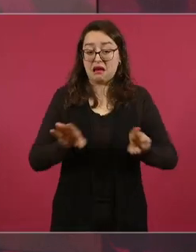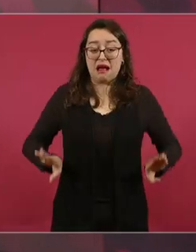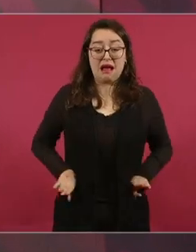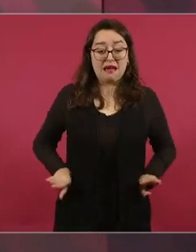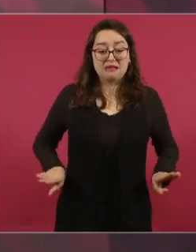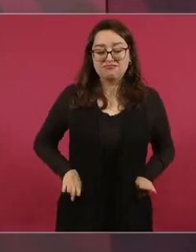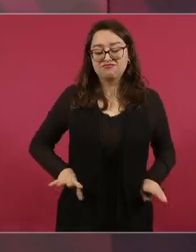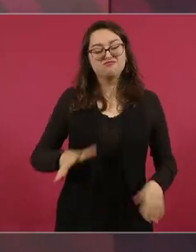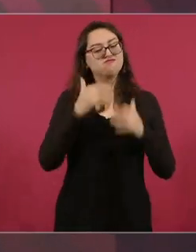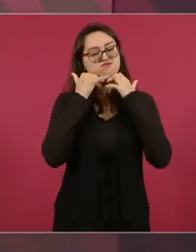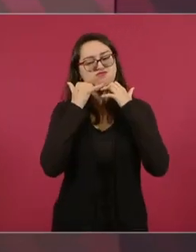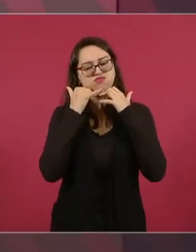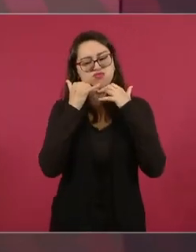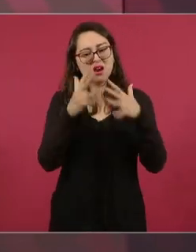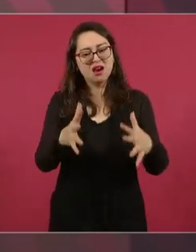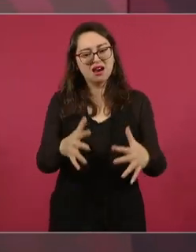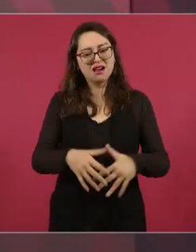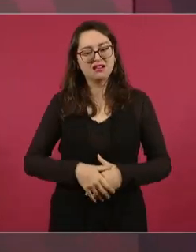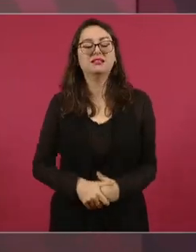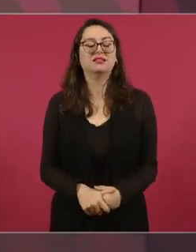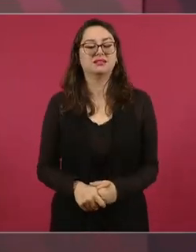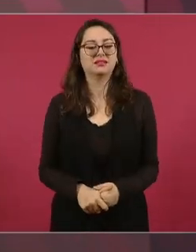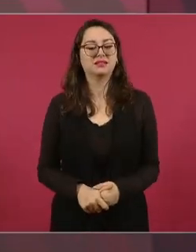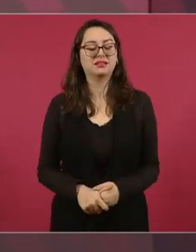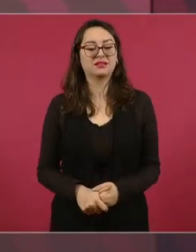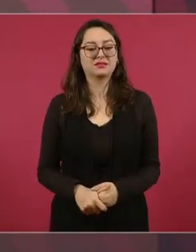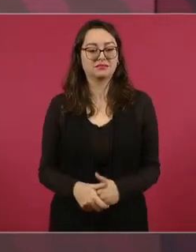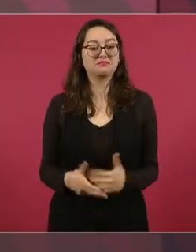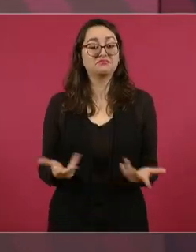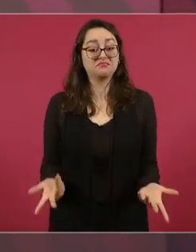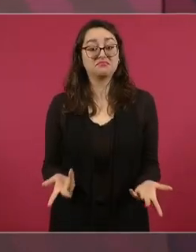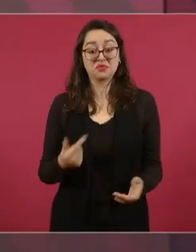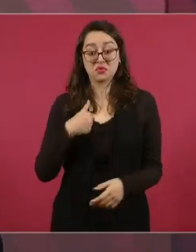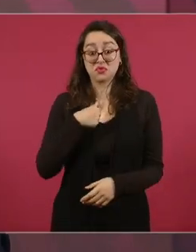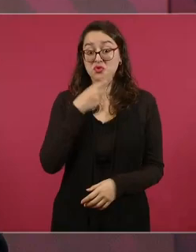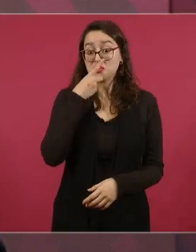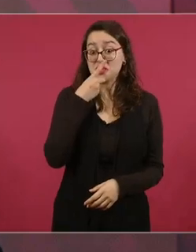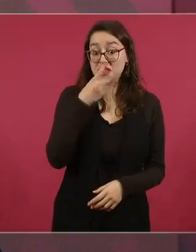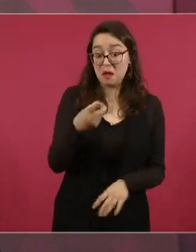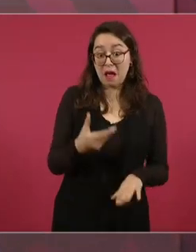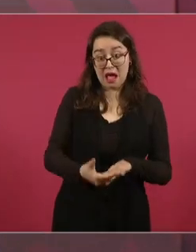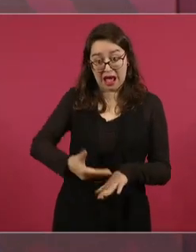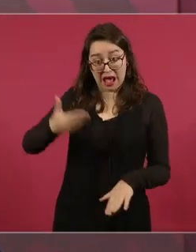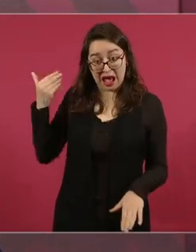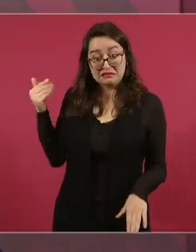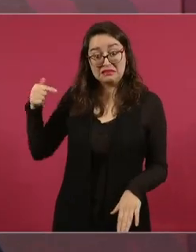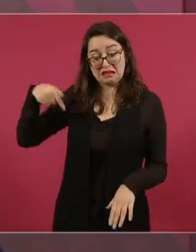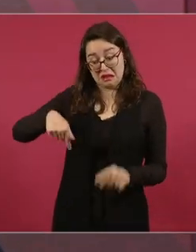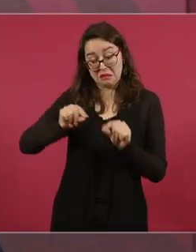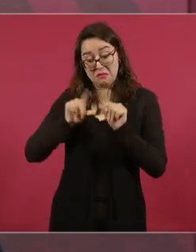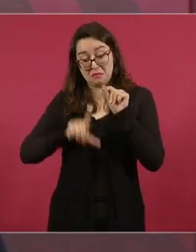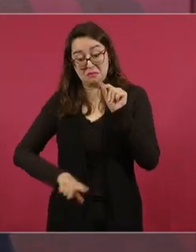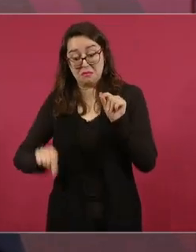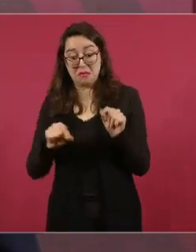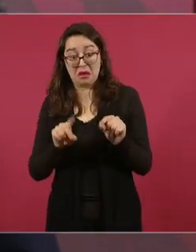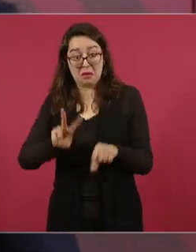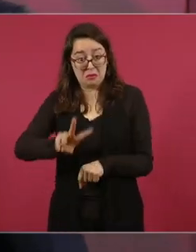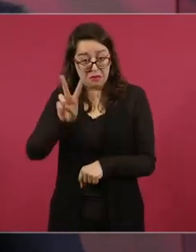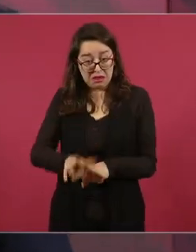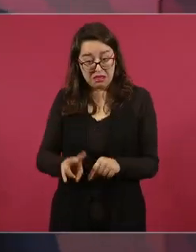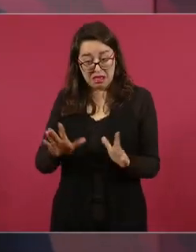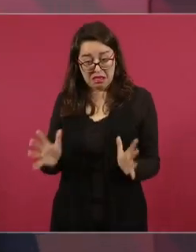Por eso hablo de que no había democracia, era una